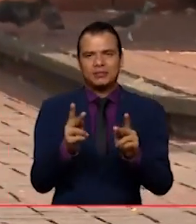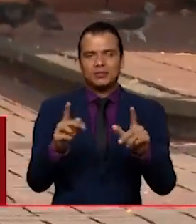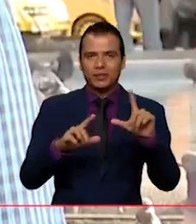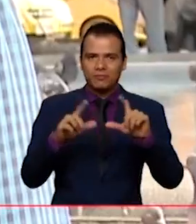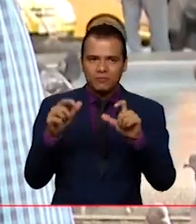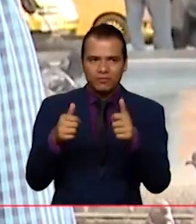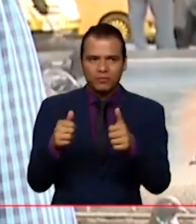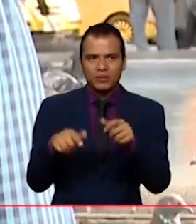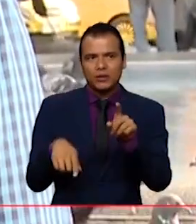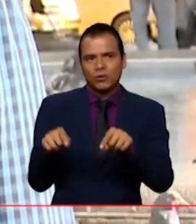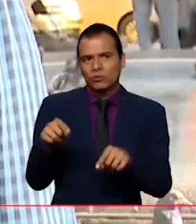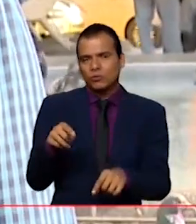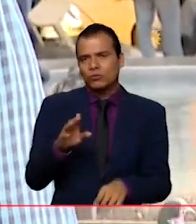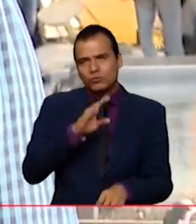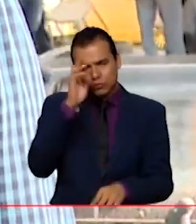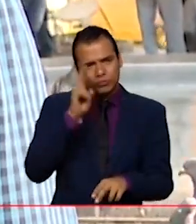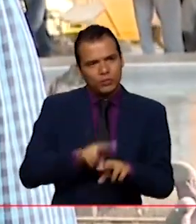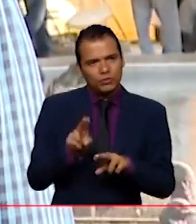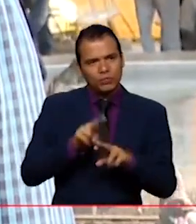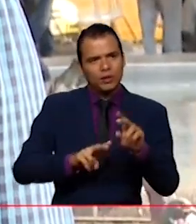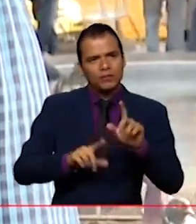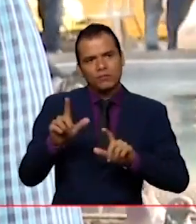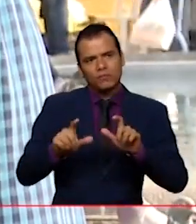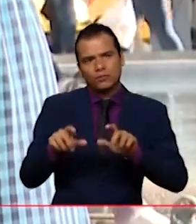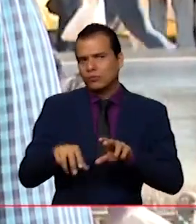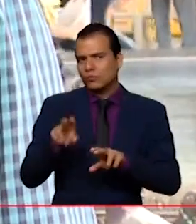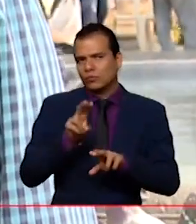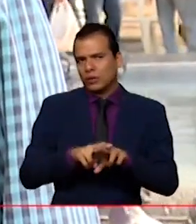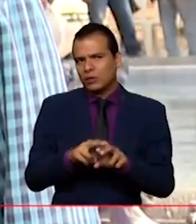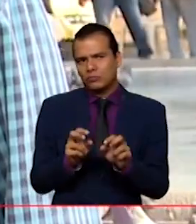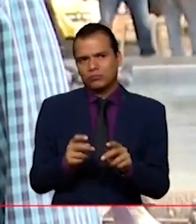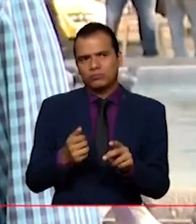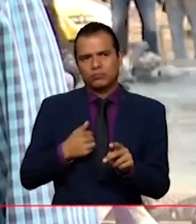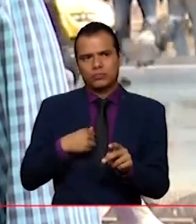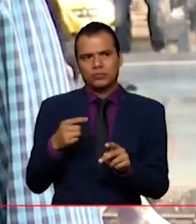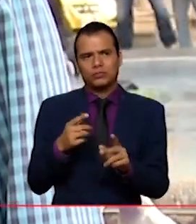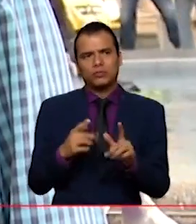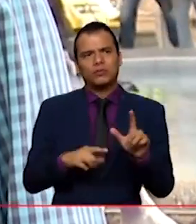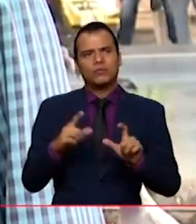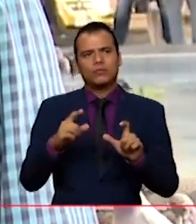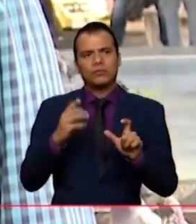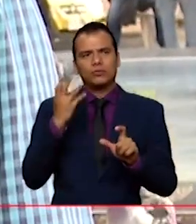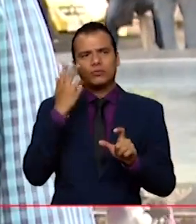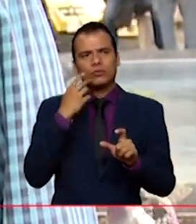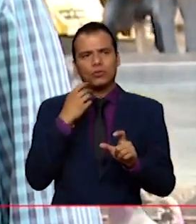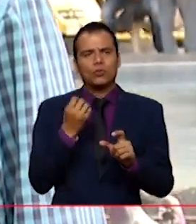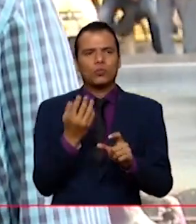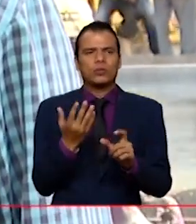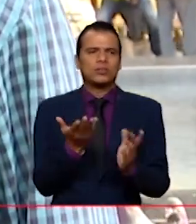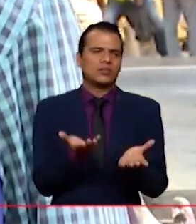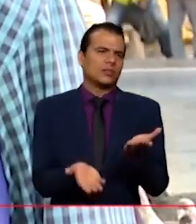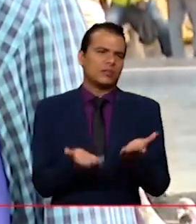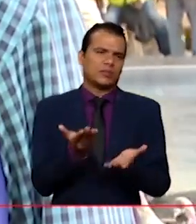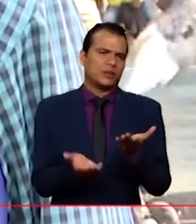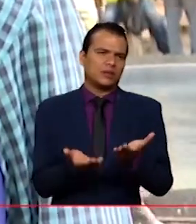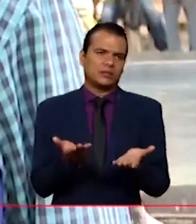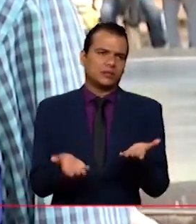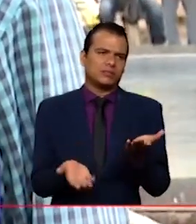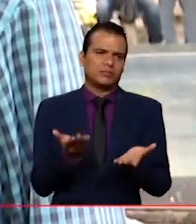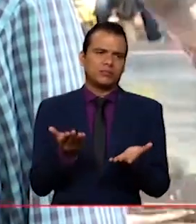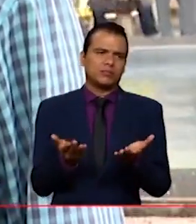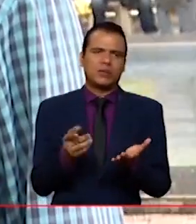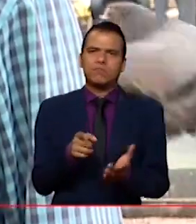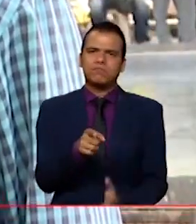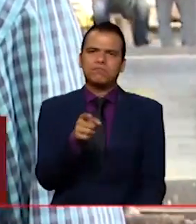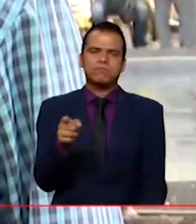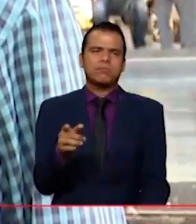gusta la foto tradicional y viene y hace tomar la foto normal. ¿Alrededor de cuántas fotos usted toma al día? No, pues depende. ¿Depende de cómo